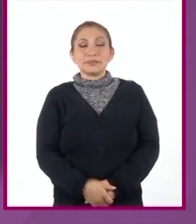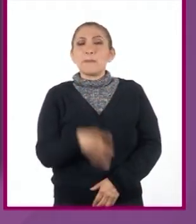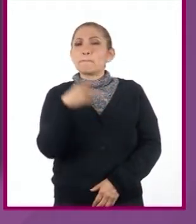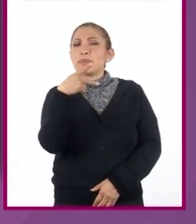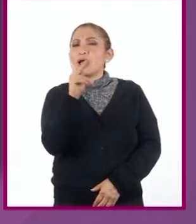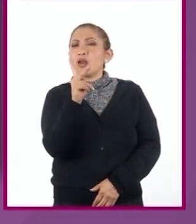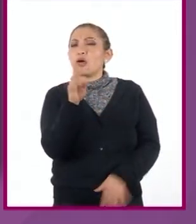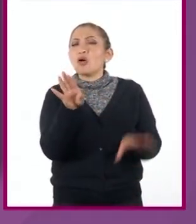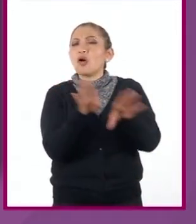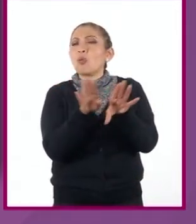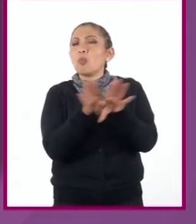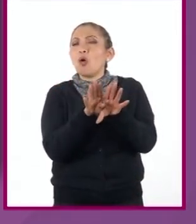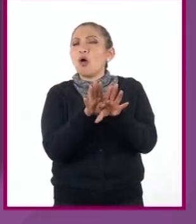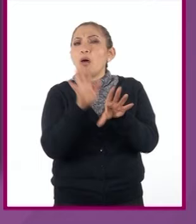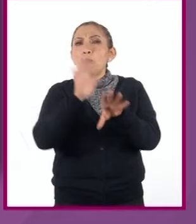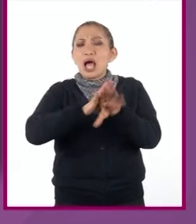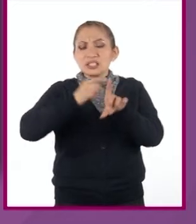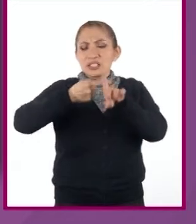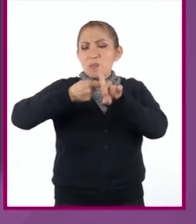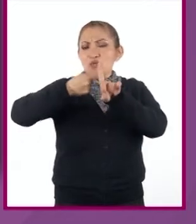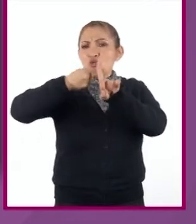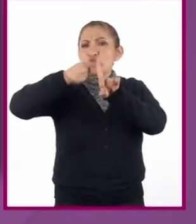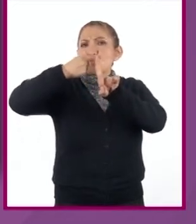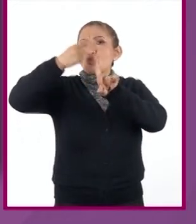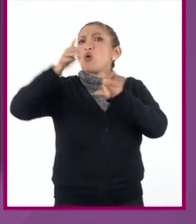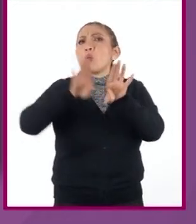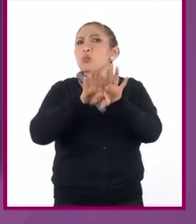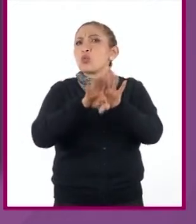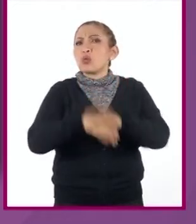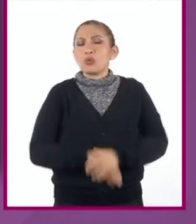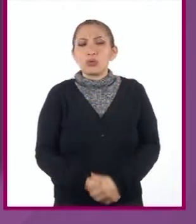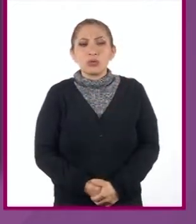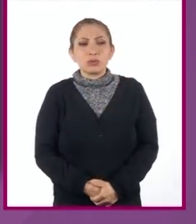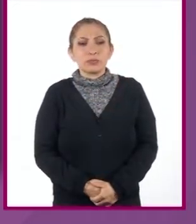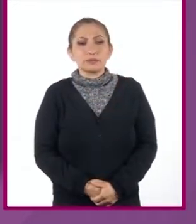Pero, ¿cómo hacemos para aumentar la temperatura?